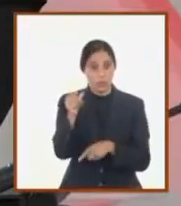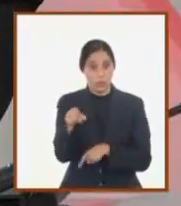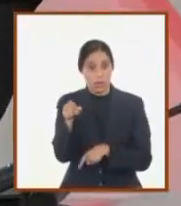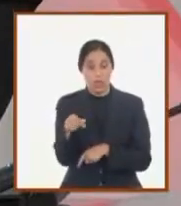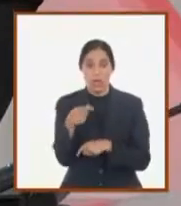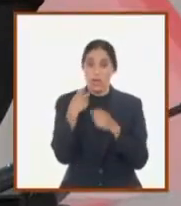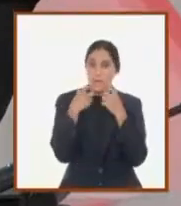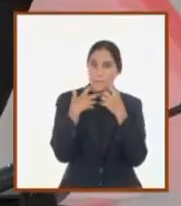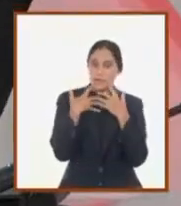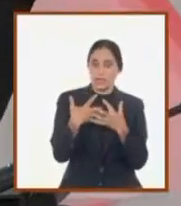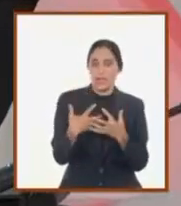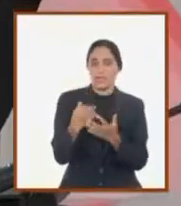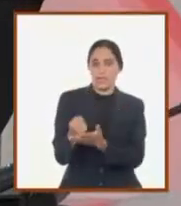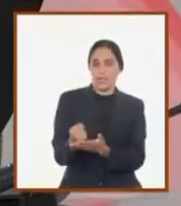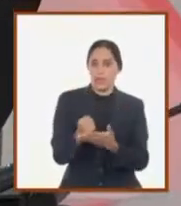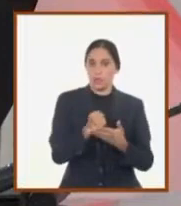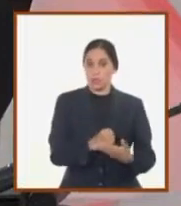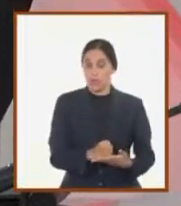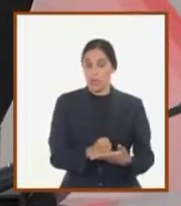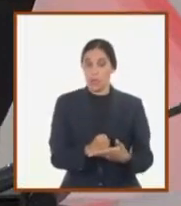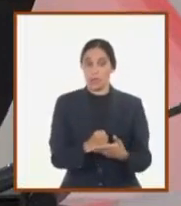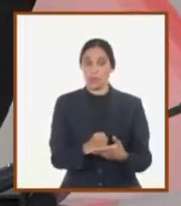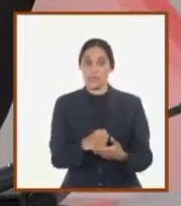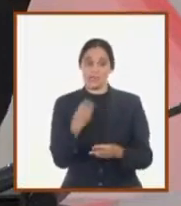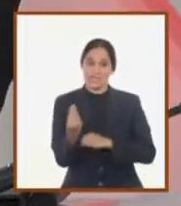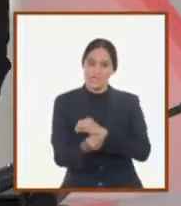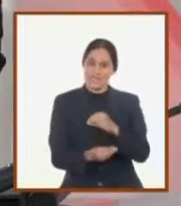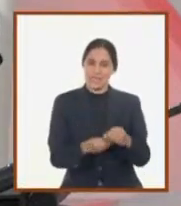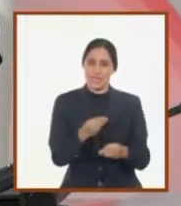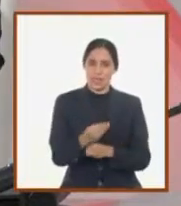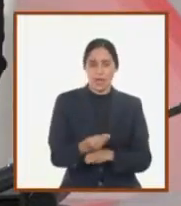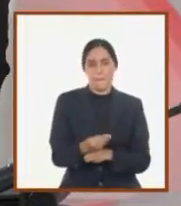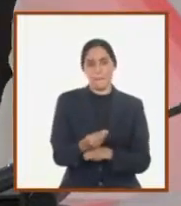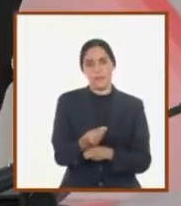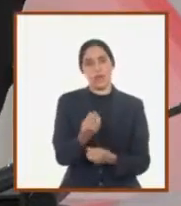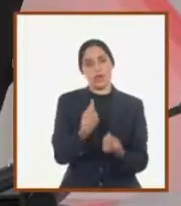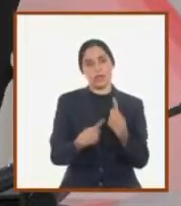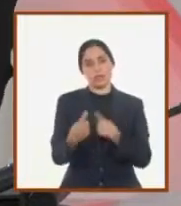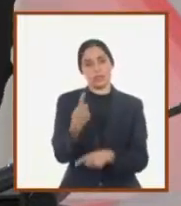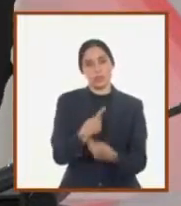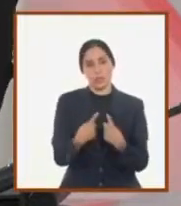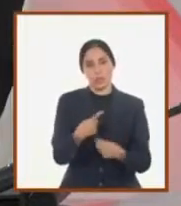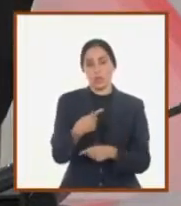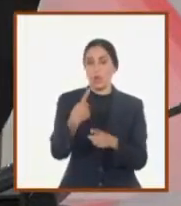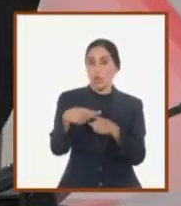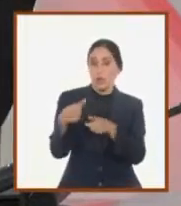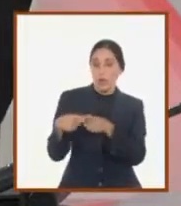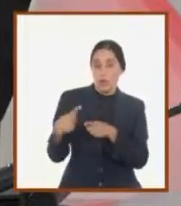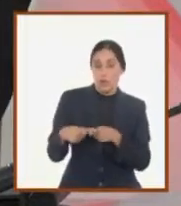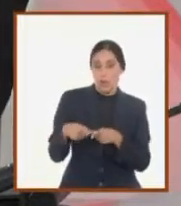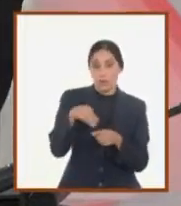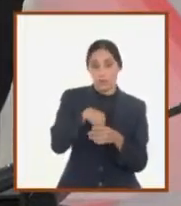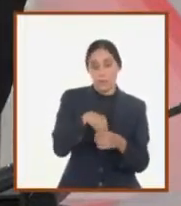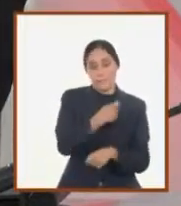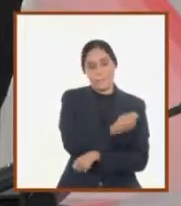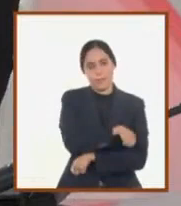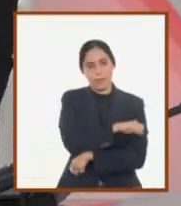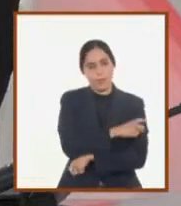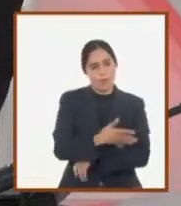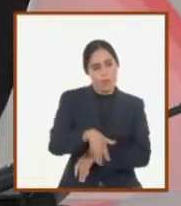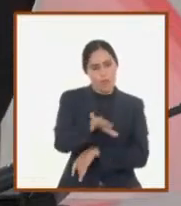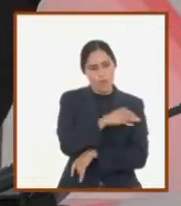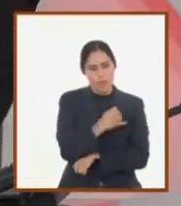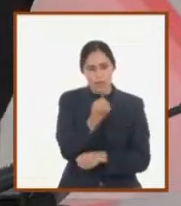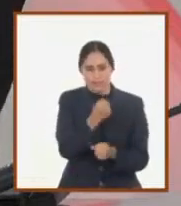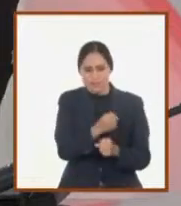que que ha permitido que se convierta en algo más cercano a la a la gente más cercano a nuestro a nuestro pueblo Cómo es la labor de